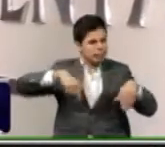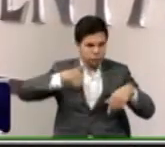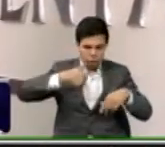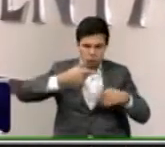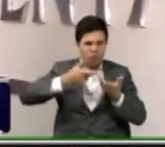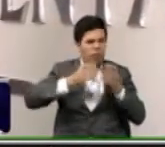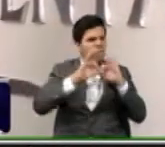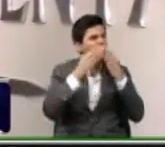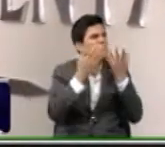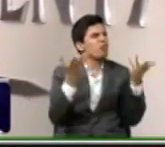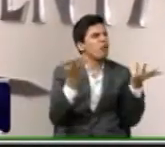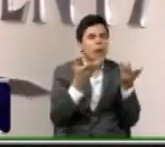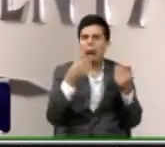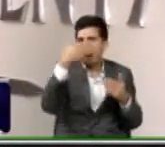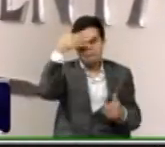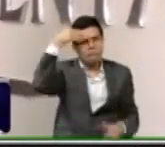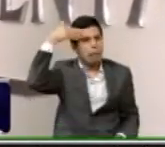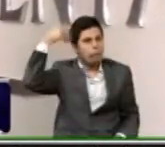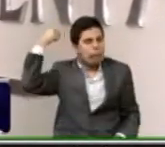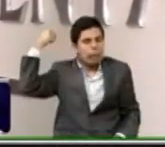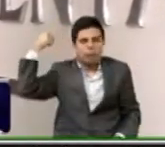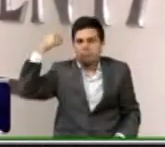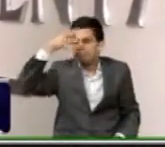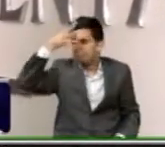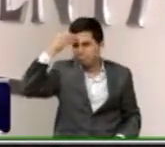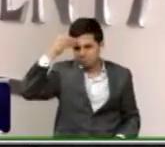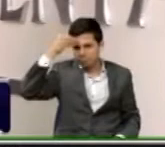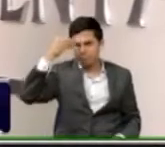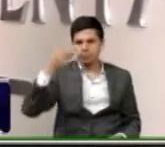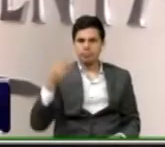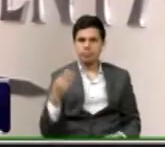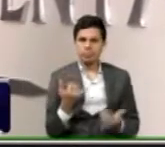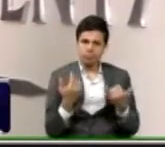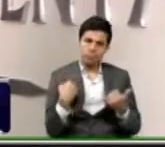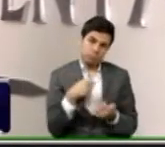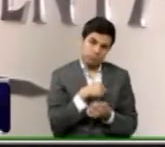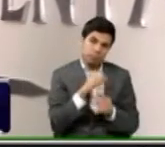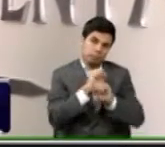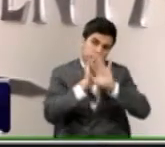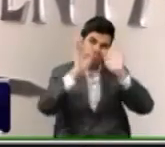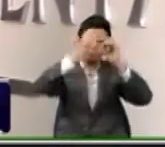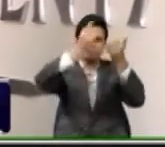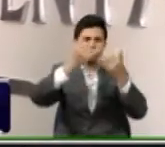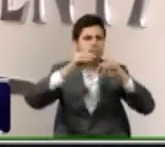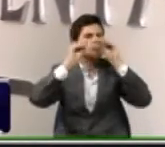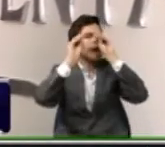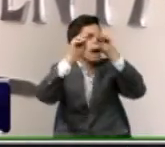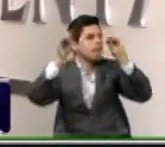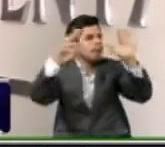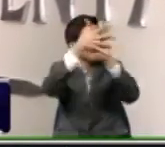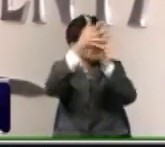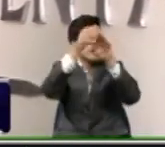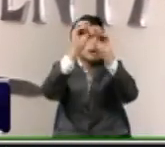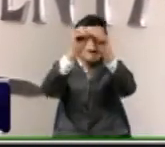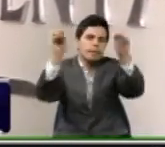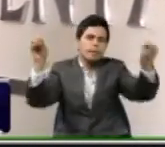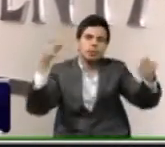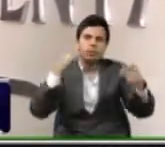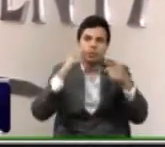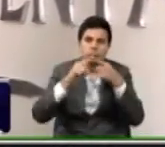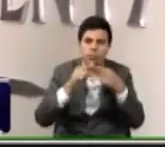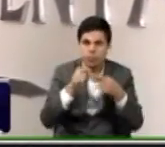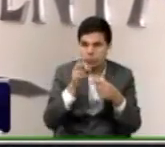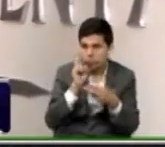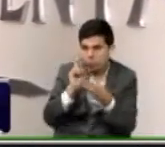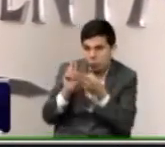familiares que nos permitan identificar a sus familiares obviamente hemos hecho toda la publicidad necesaria con el fin de que sí hay